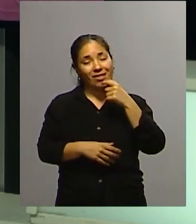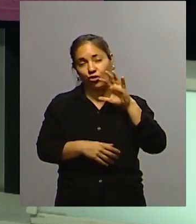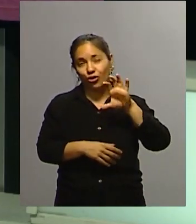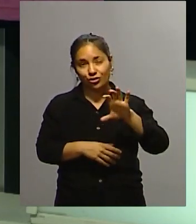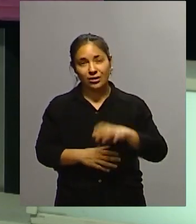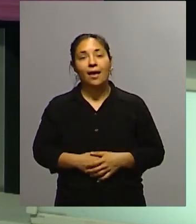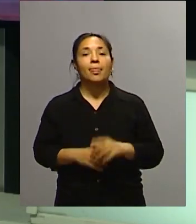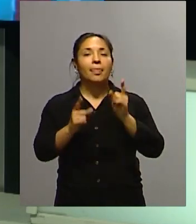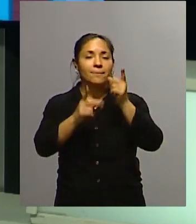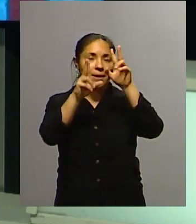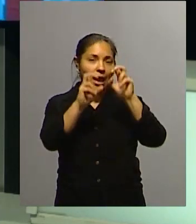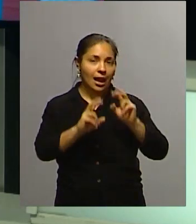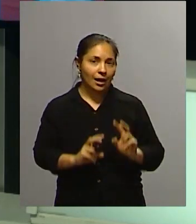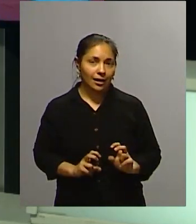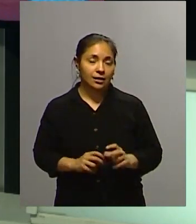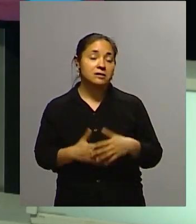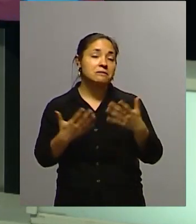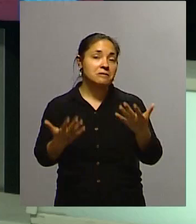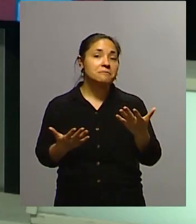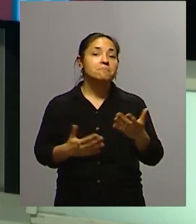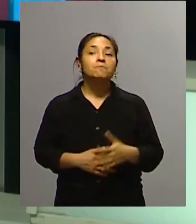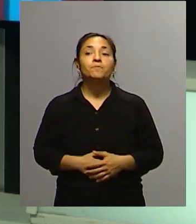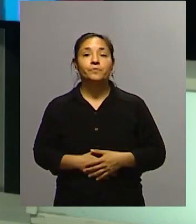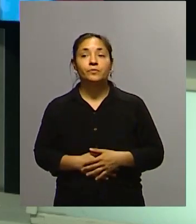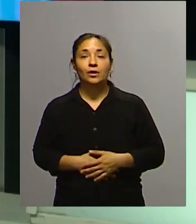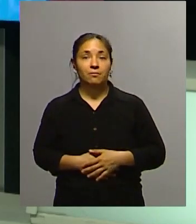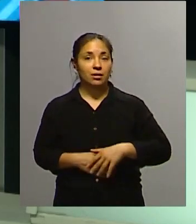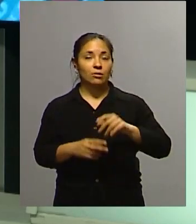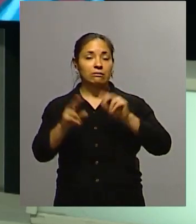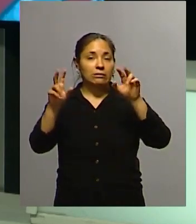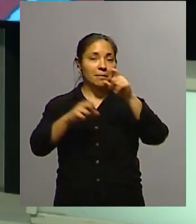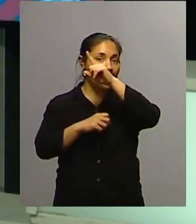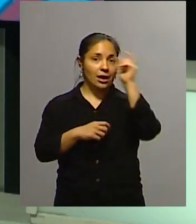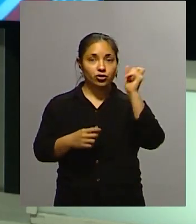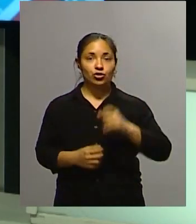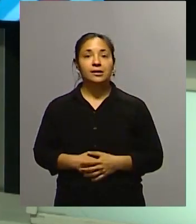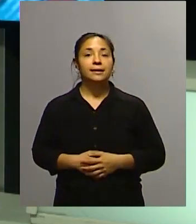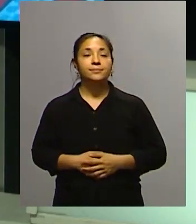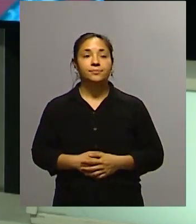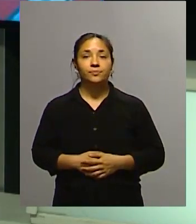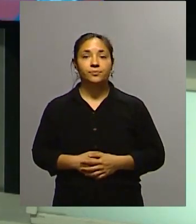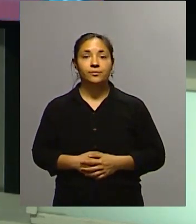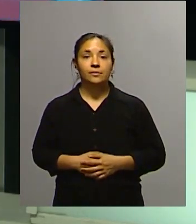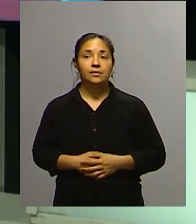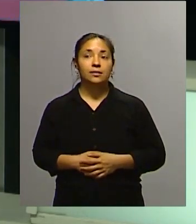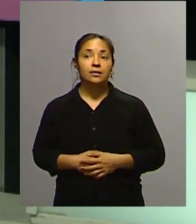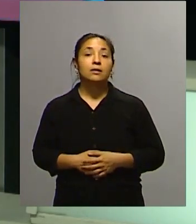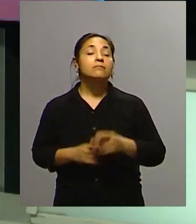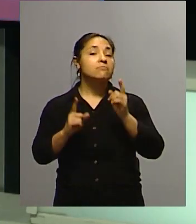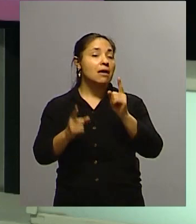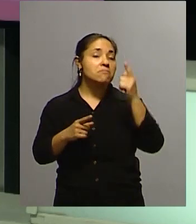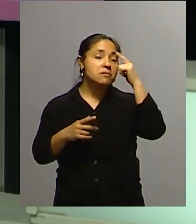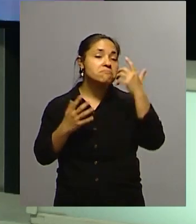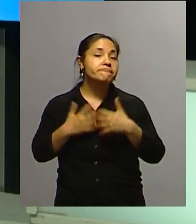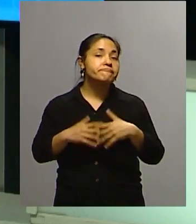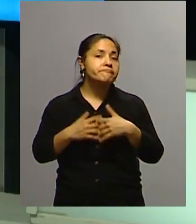hacer un análisis, si nos alcanza el tiempo, de lo que está sucediendo a nivel nacional y vamos a tratar de entender qué está sucediendo con la